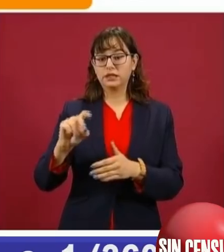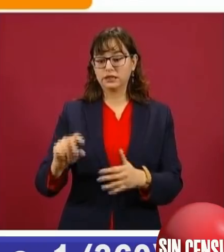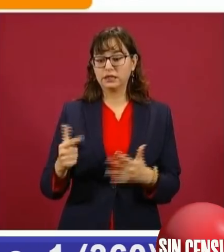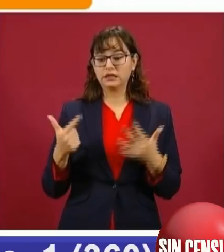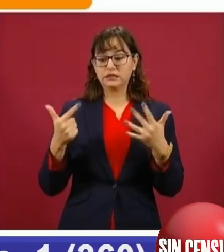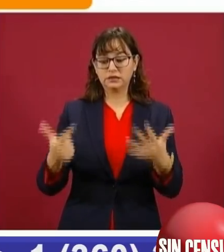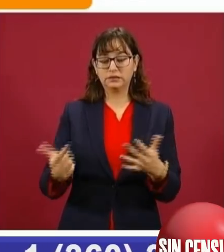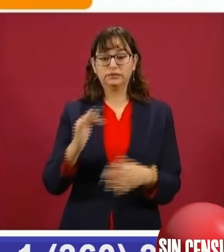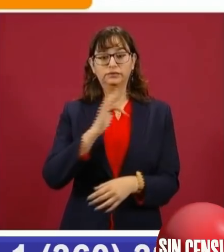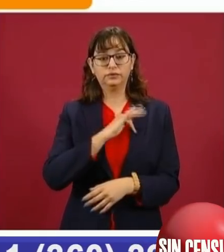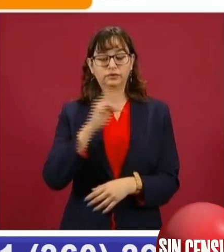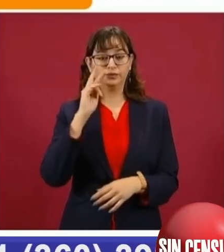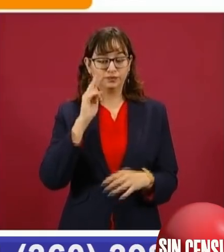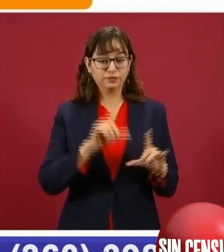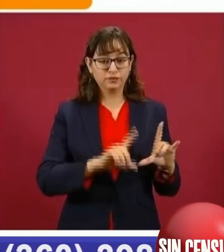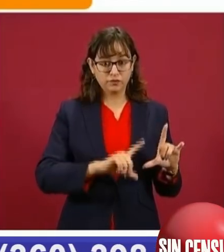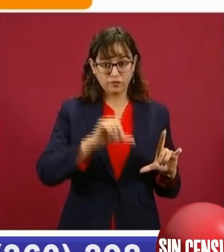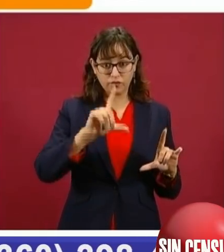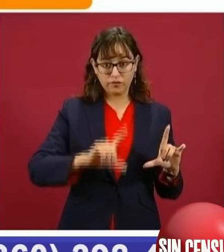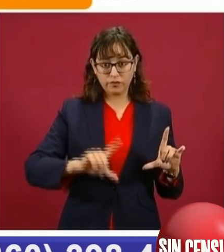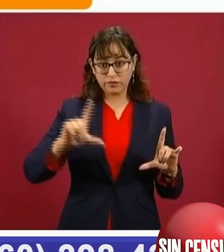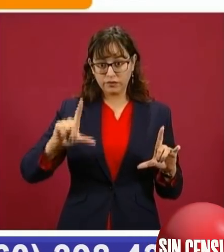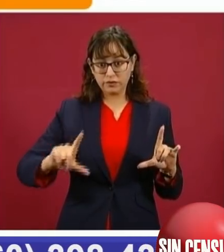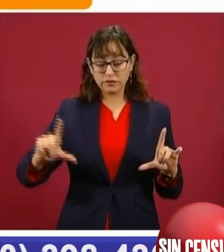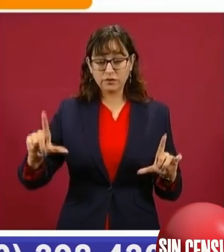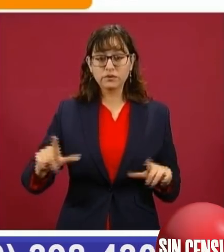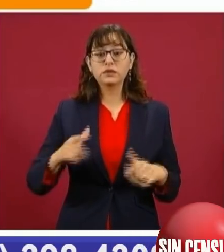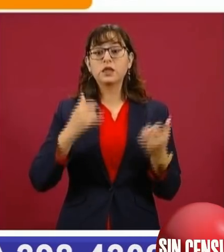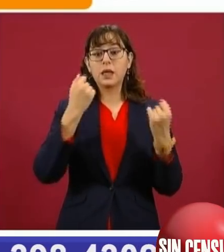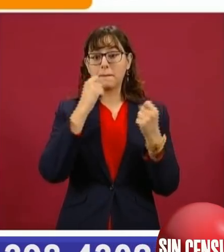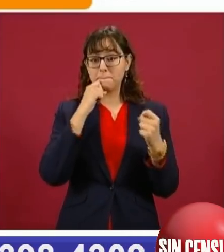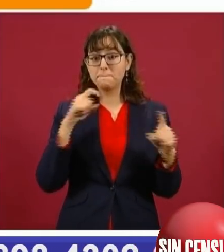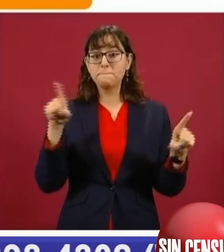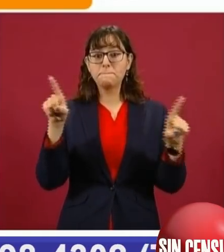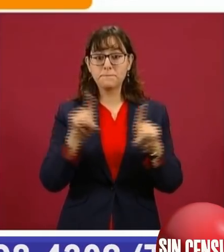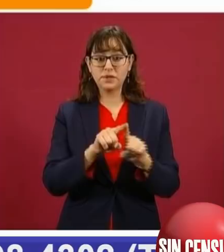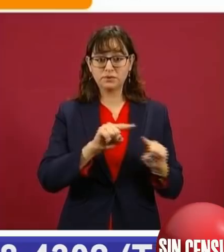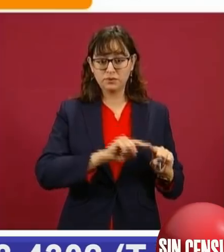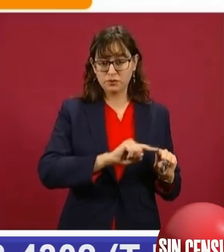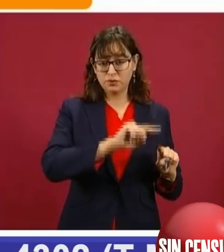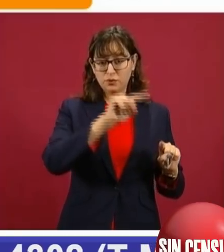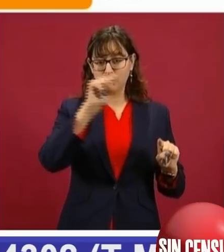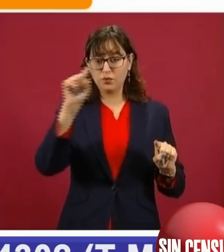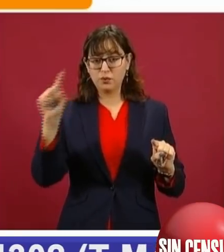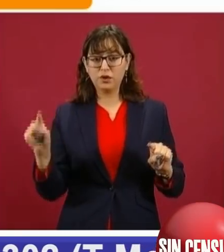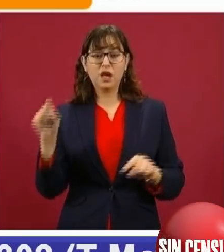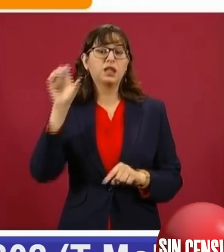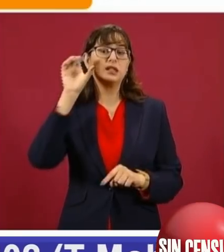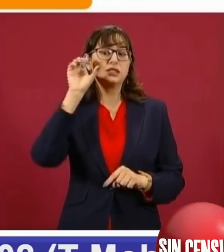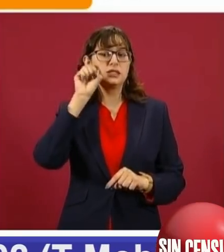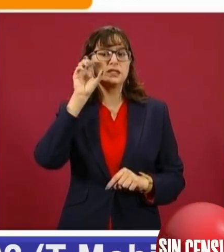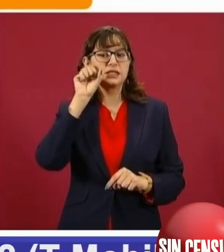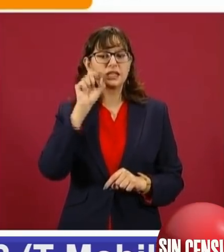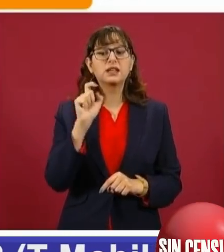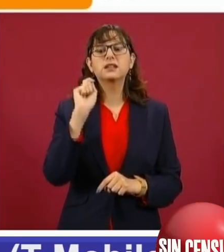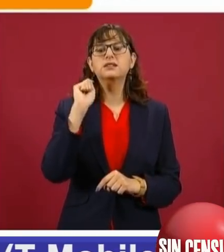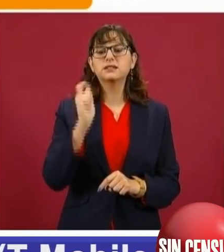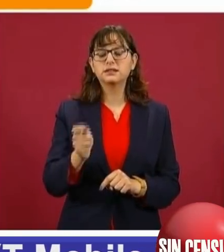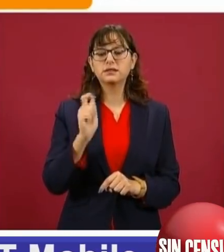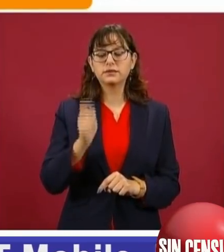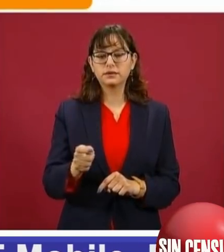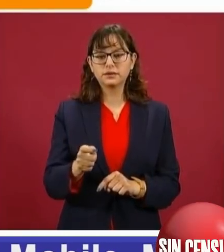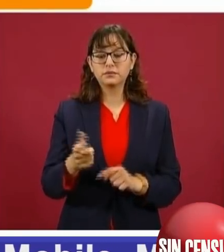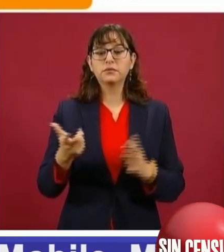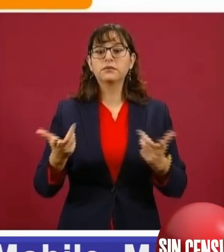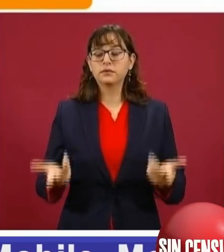estas columnas. Lo que vemos también en la línea naranja que está arriba de la gráfica es un indicador muy importante, que es